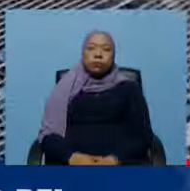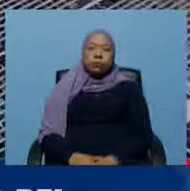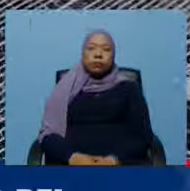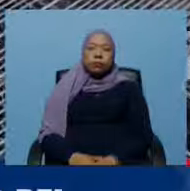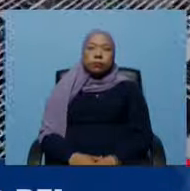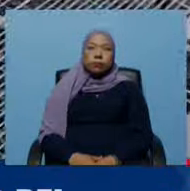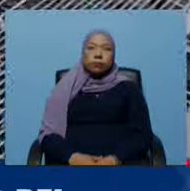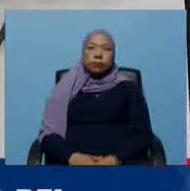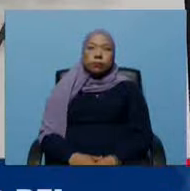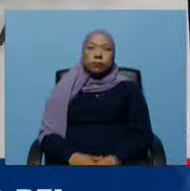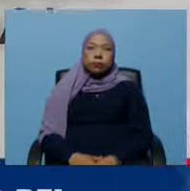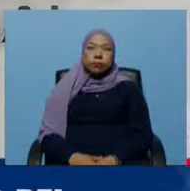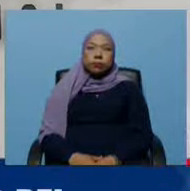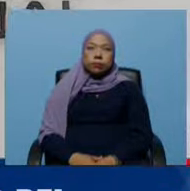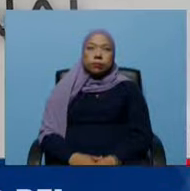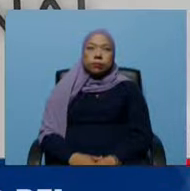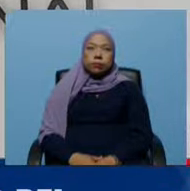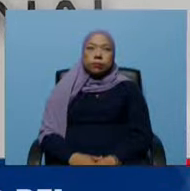a